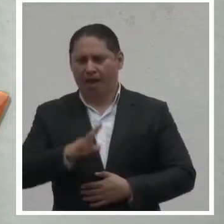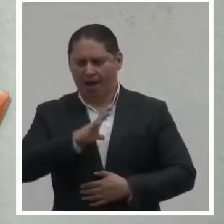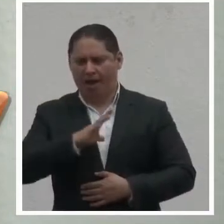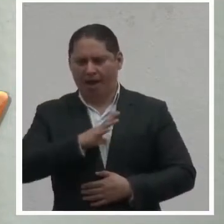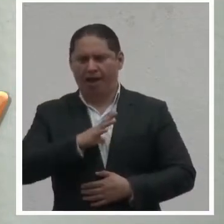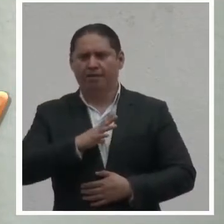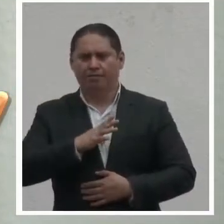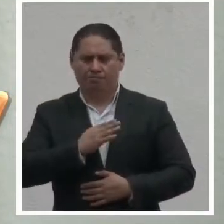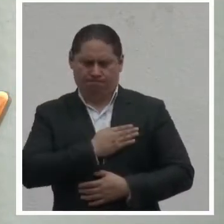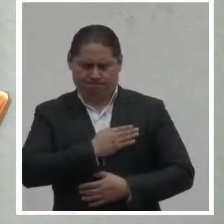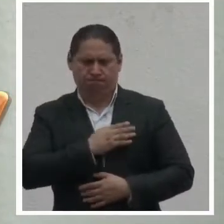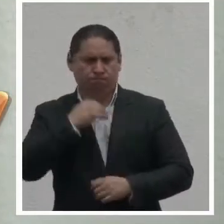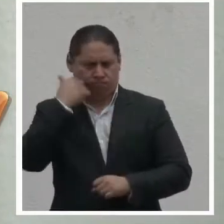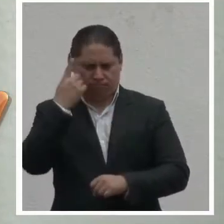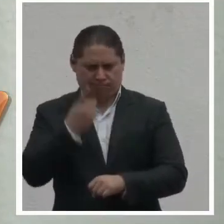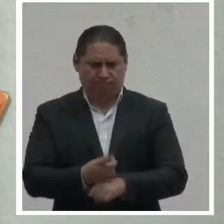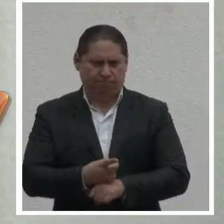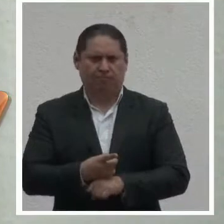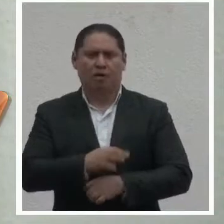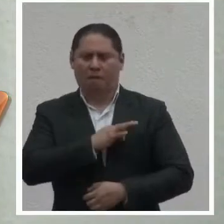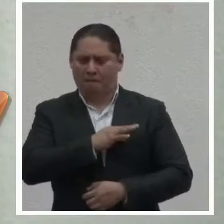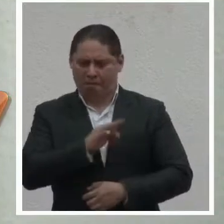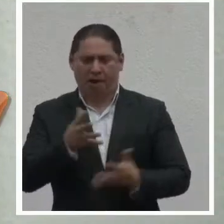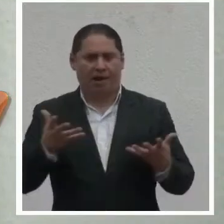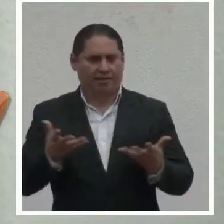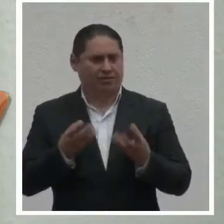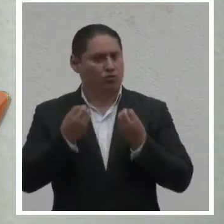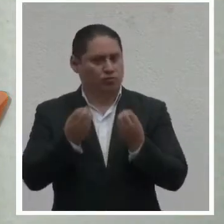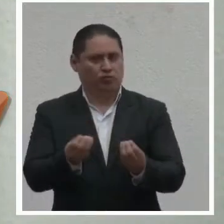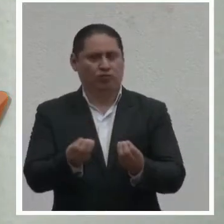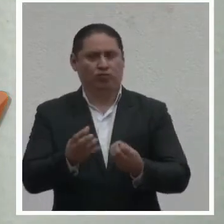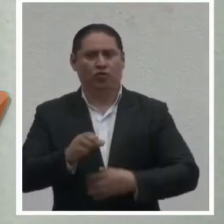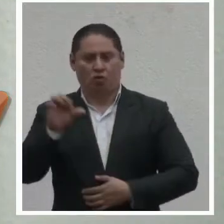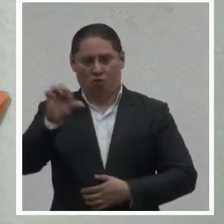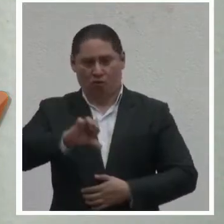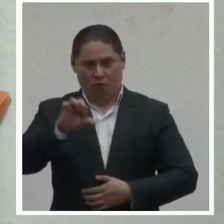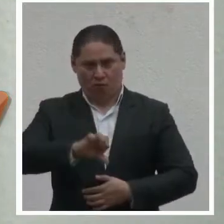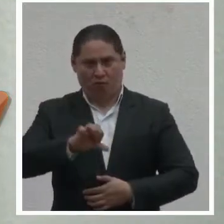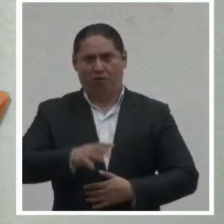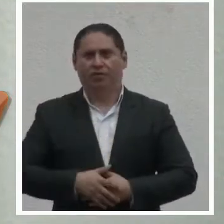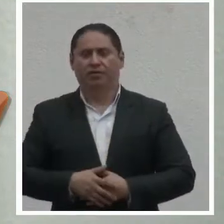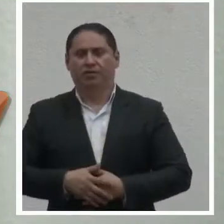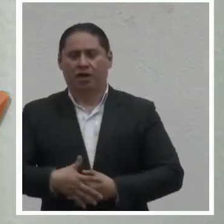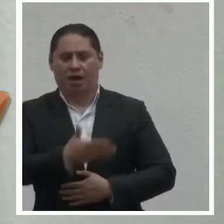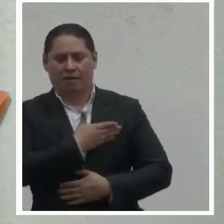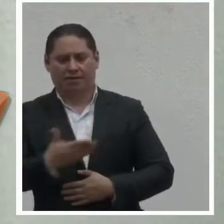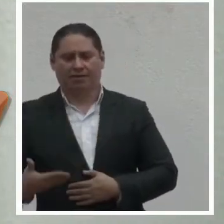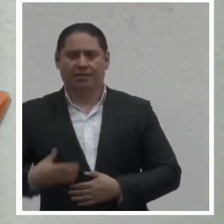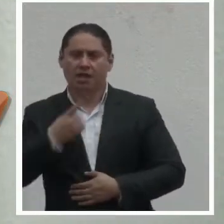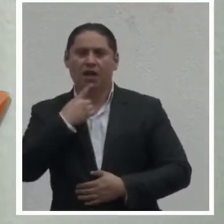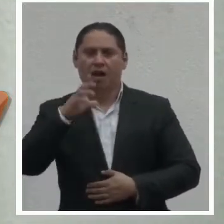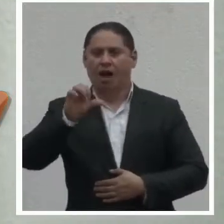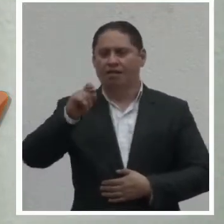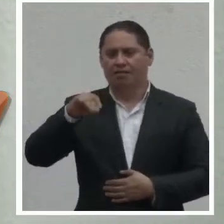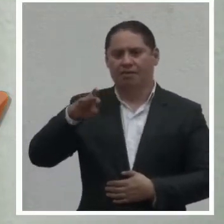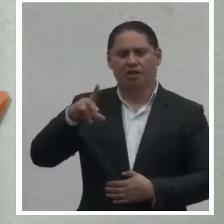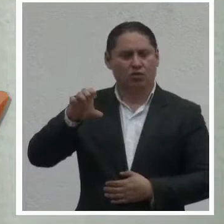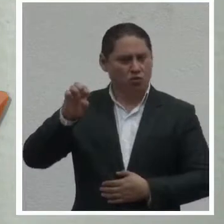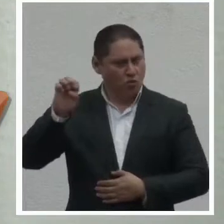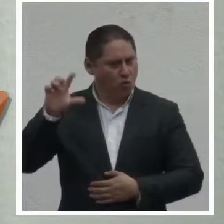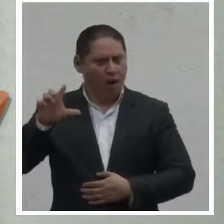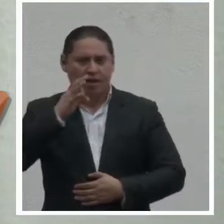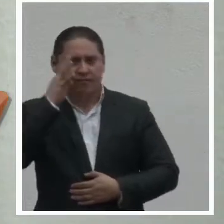voluntad puede hacerse mucho bien. Y hoy el presidente Andrés Manuel López Obrador nos